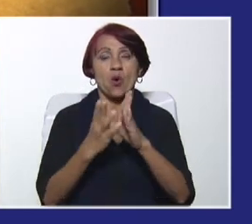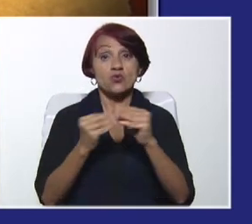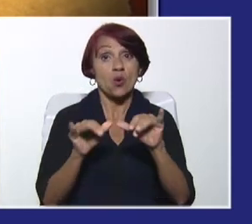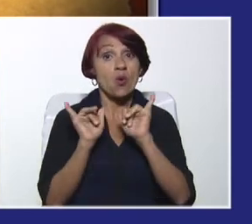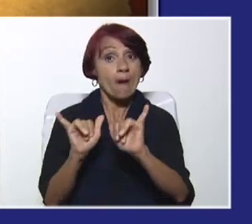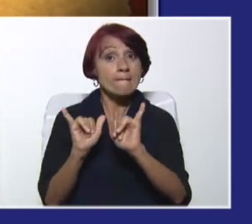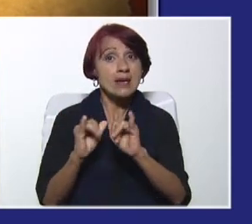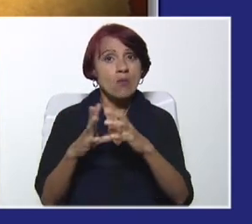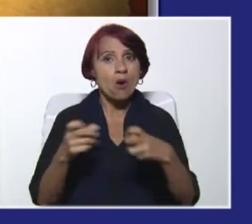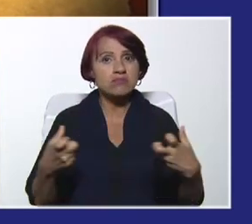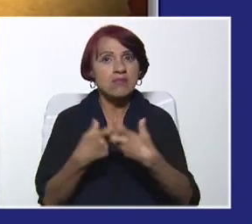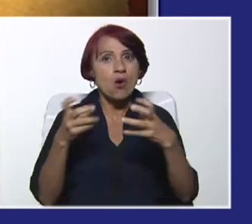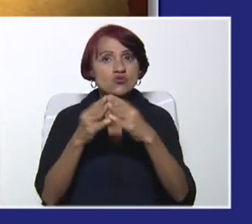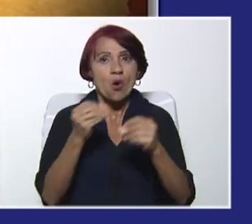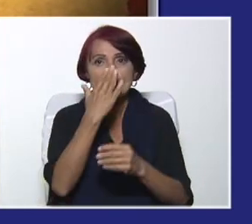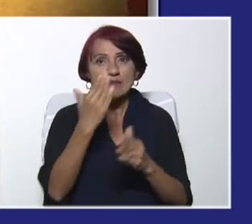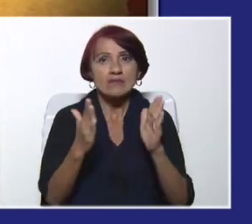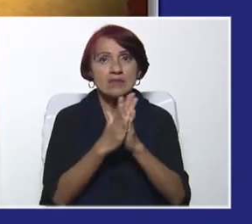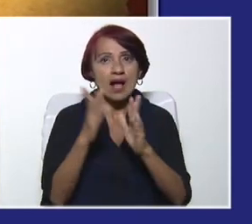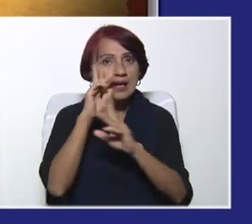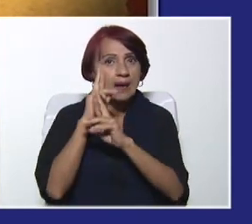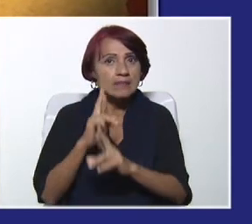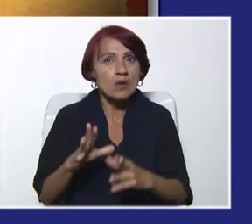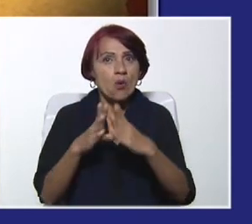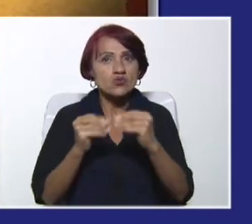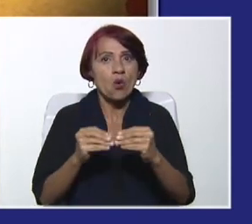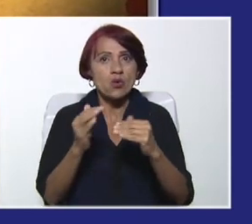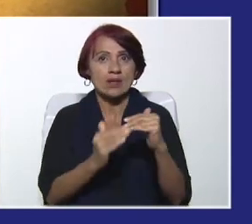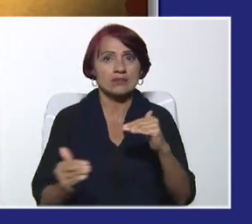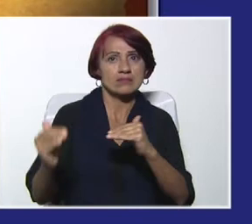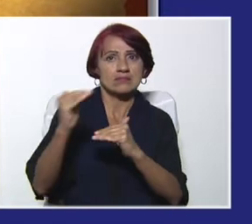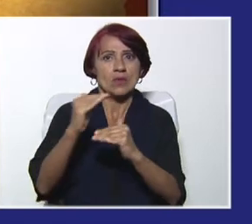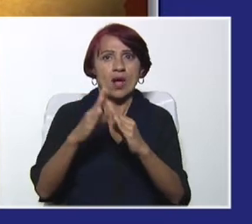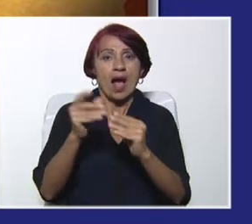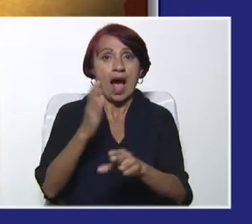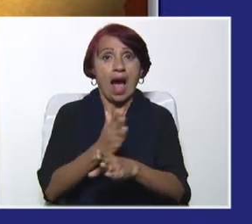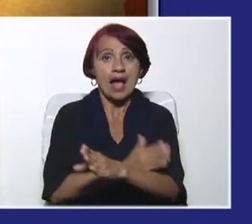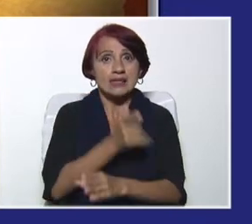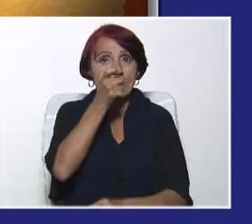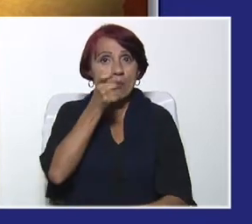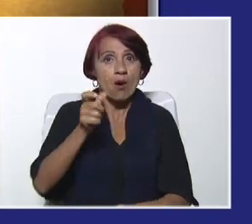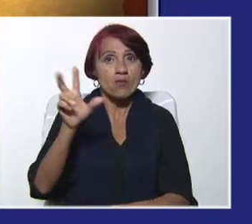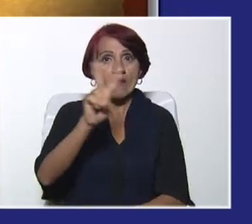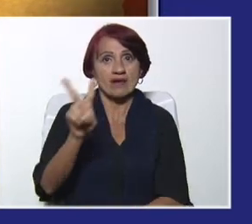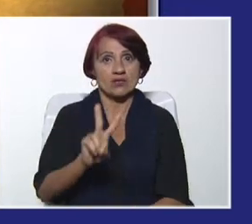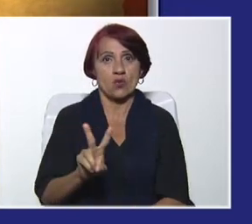opresores inclinarán la frente respetuosa ante el soberano, ante el pueblo de Venezuela.